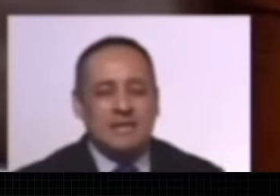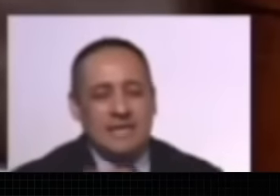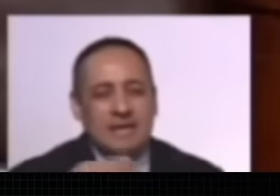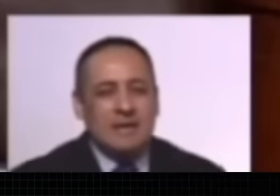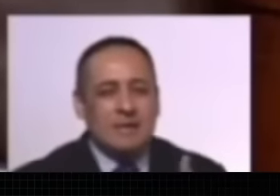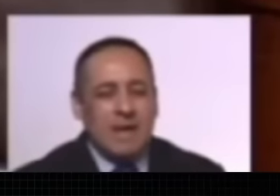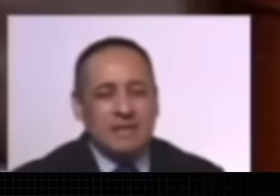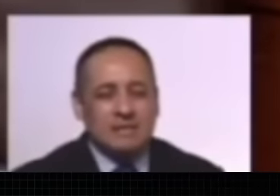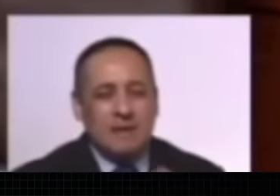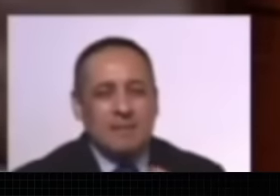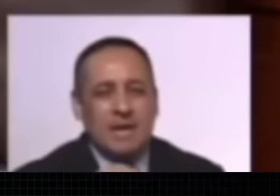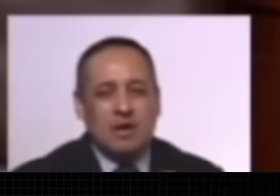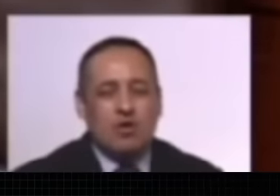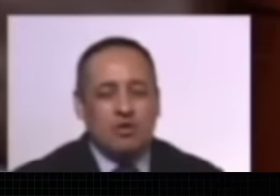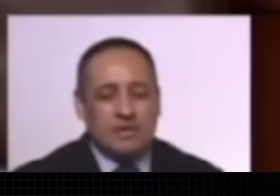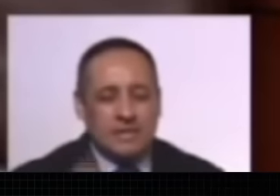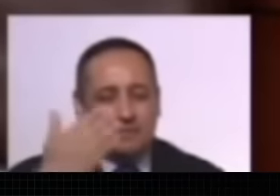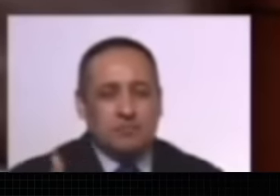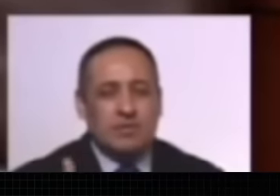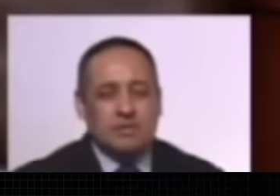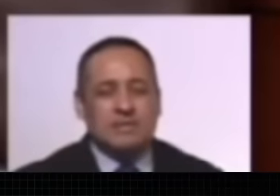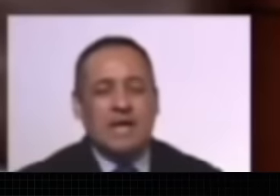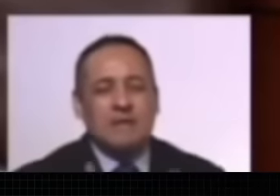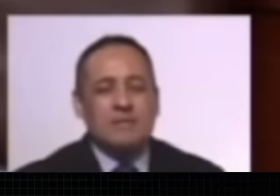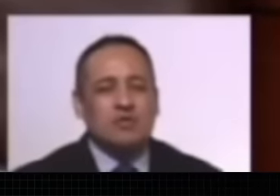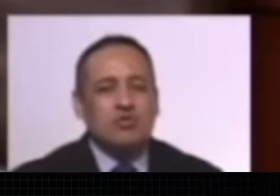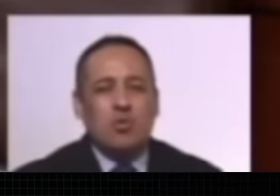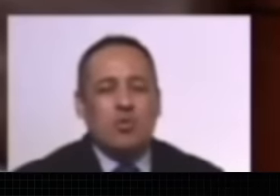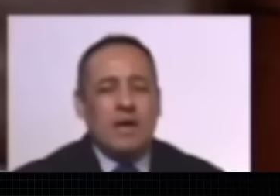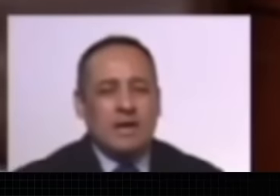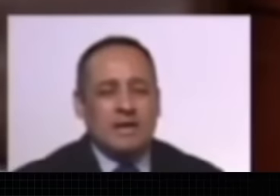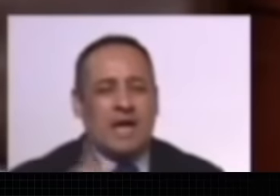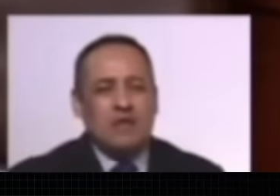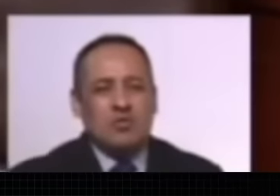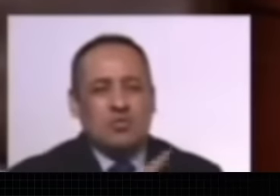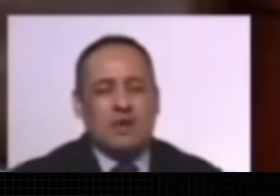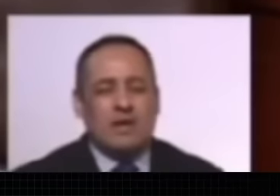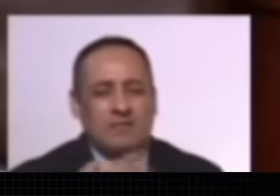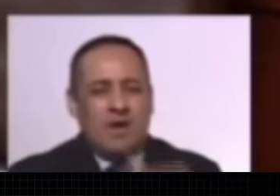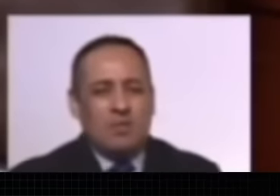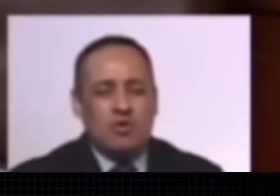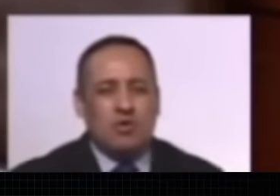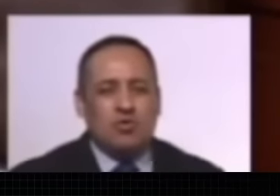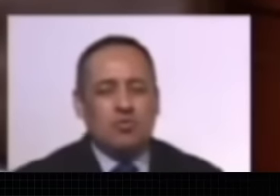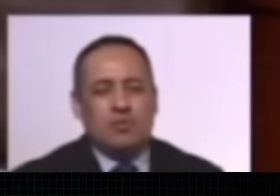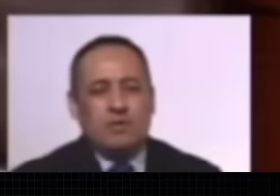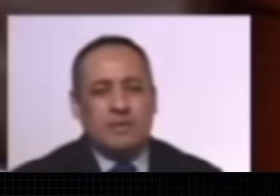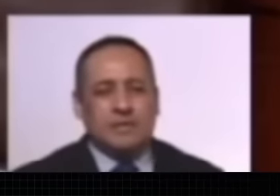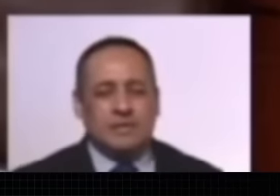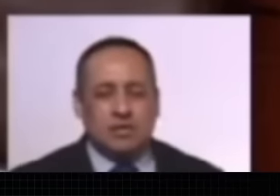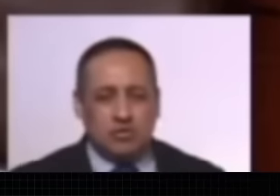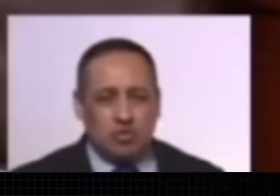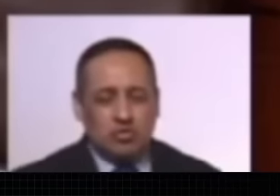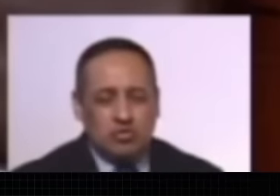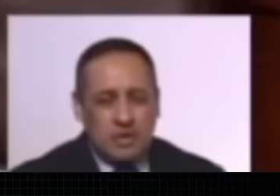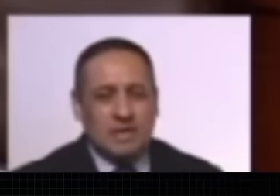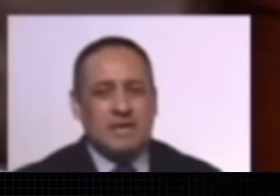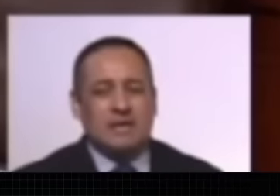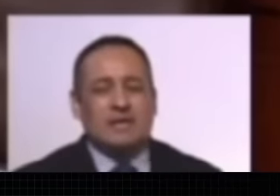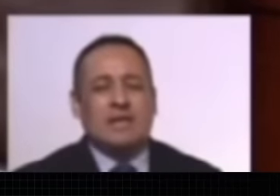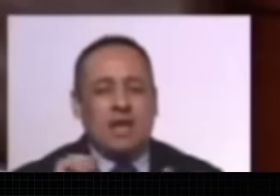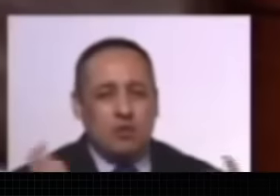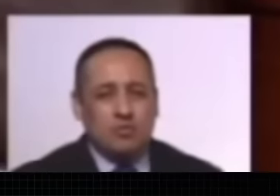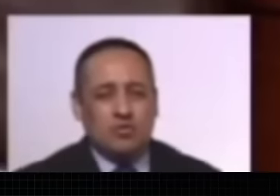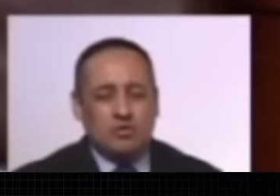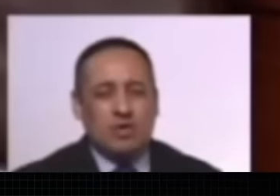mejore en lo sucesivo y no exista impunidad en los presidentes. Nosotros aquí, en la